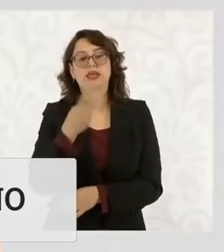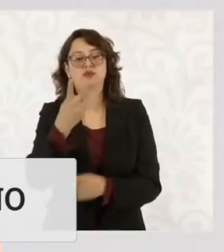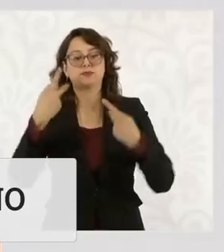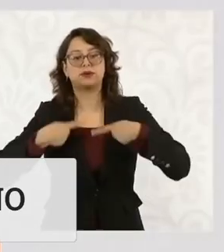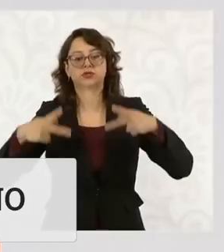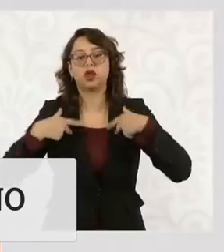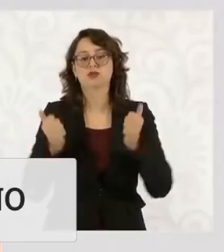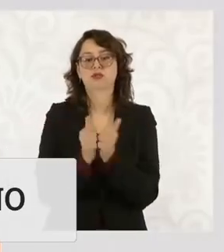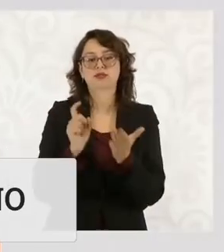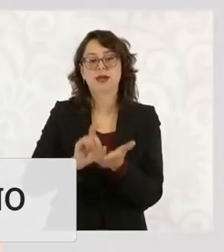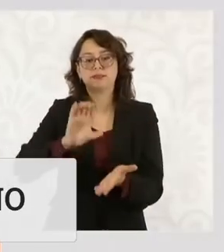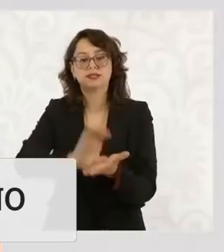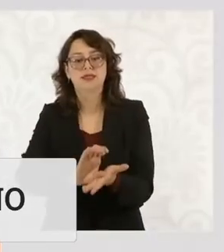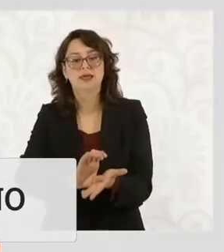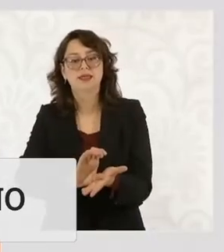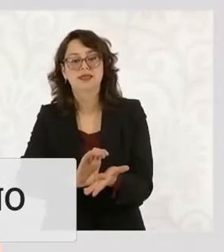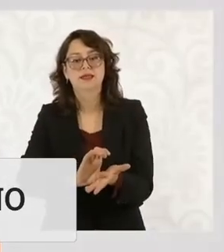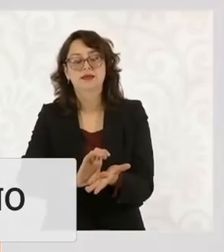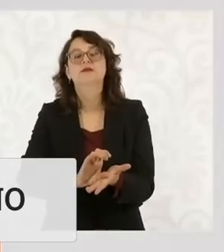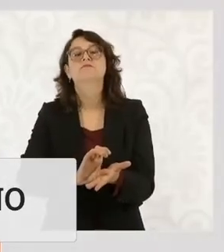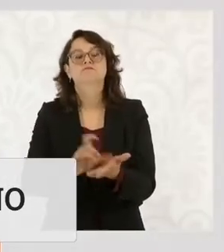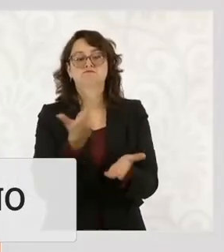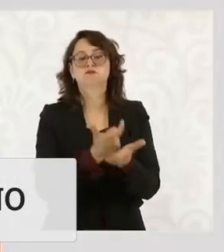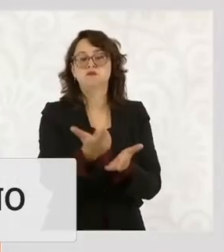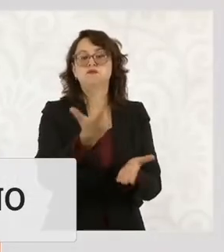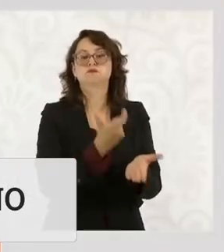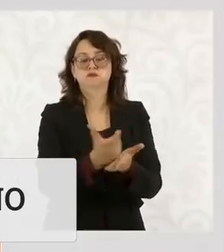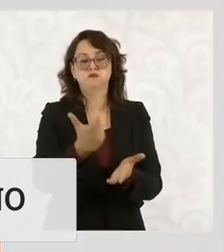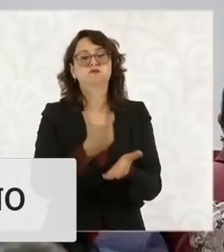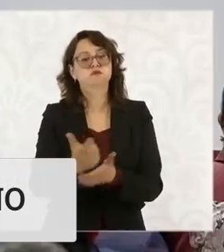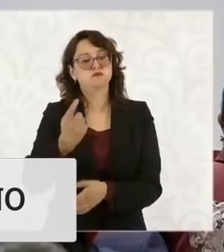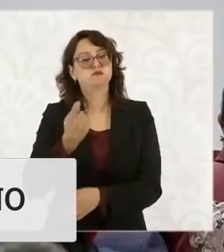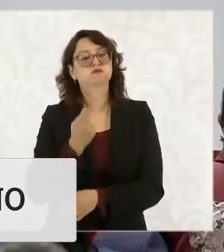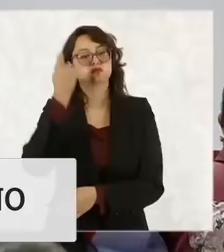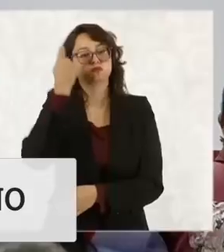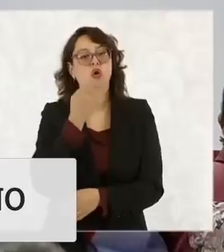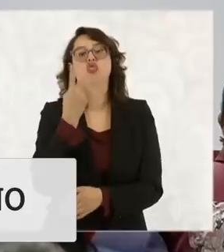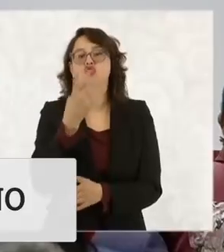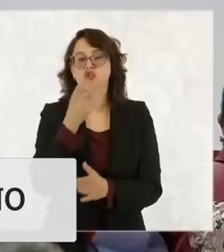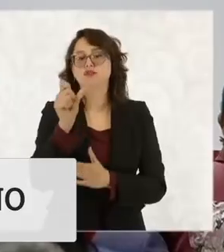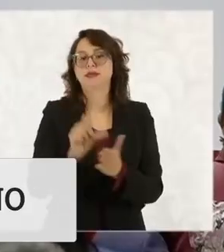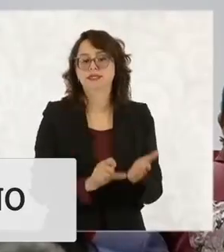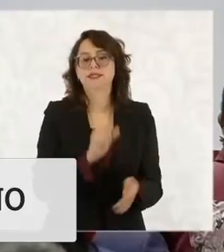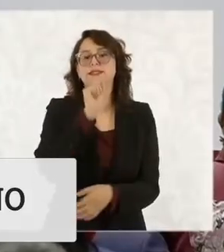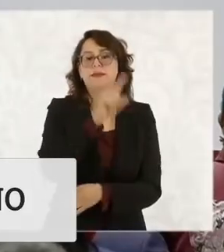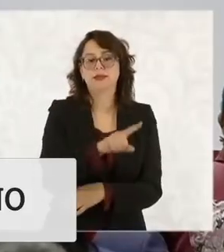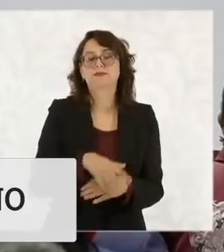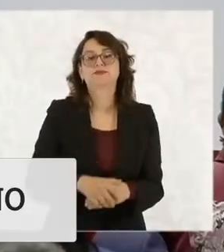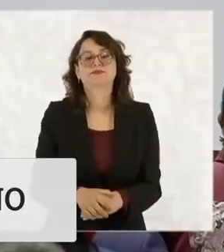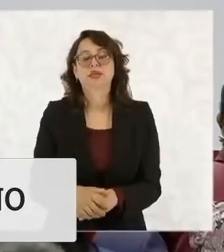1,606,382 personas con discapacidad perciben su pensión bimestral.